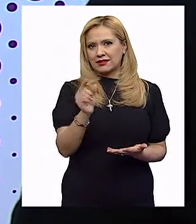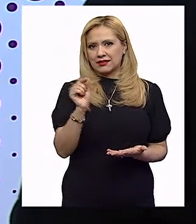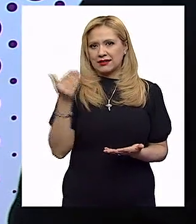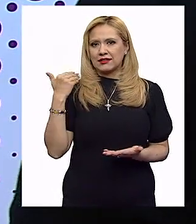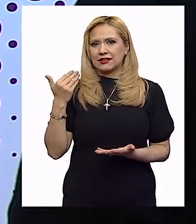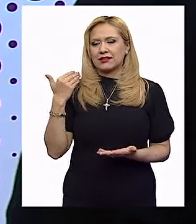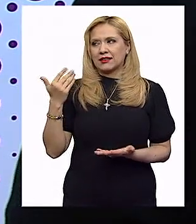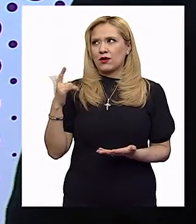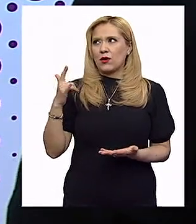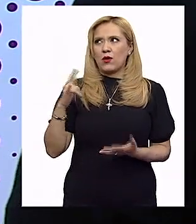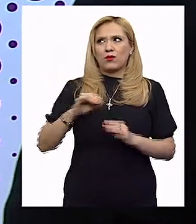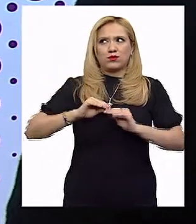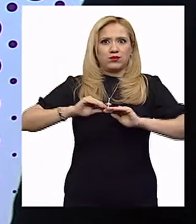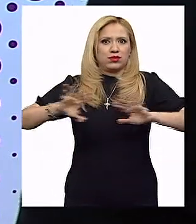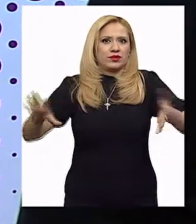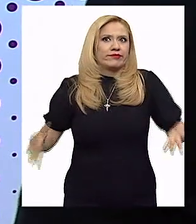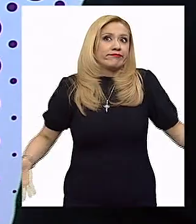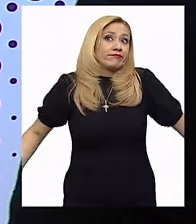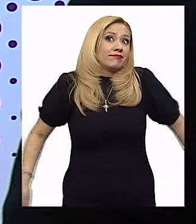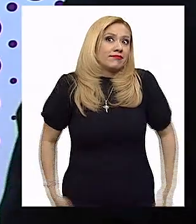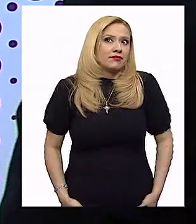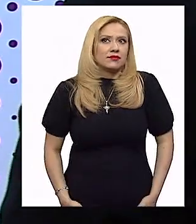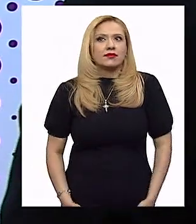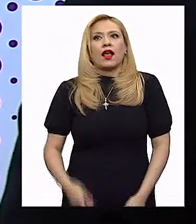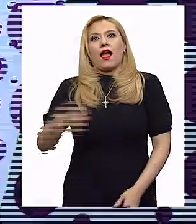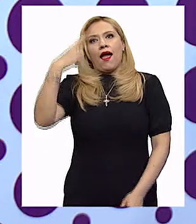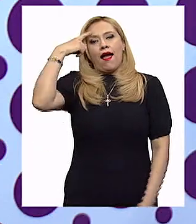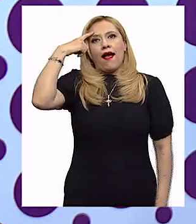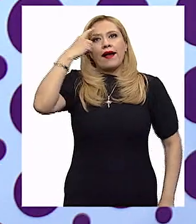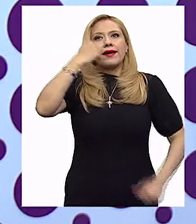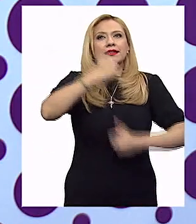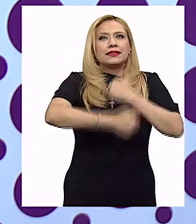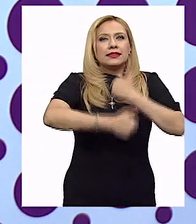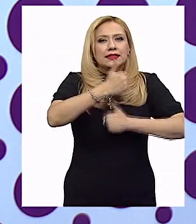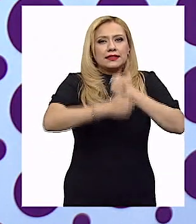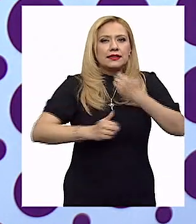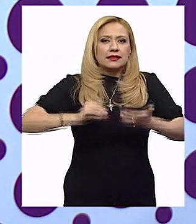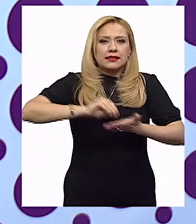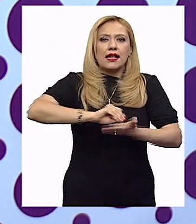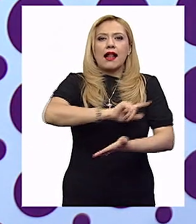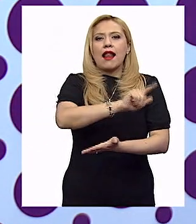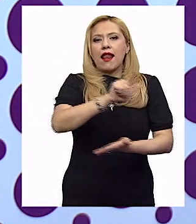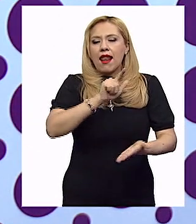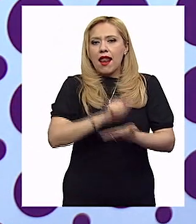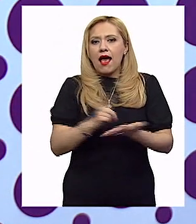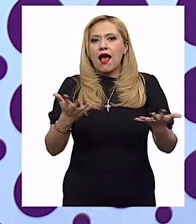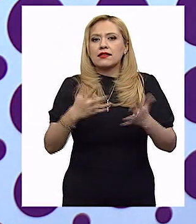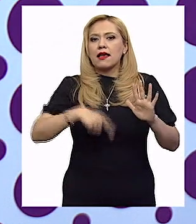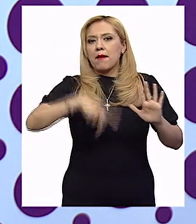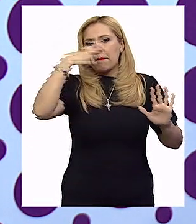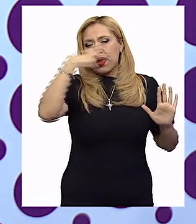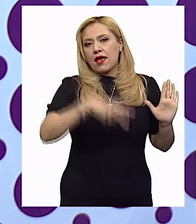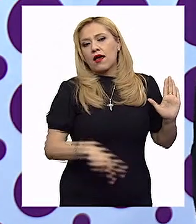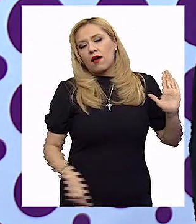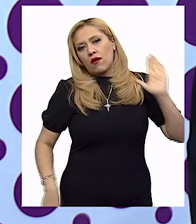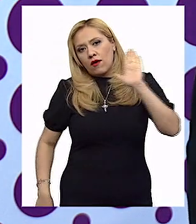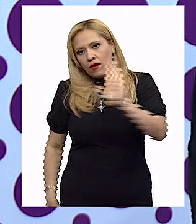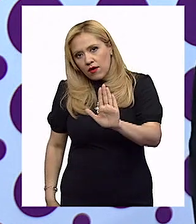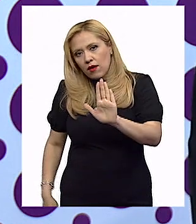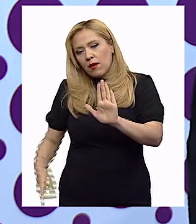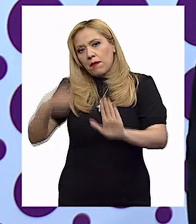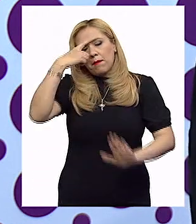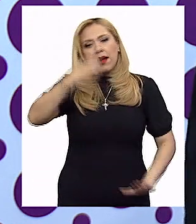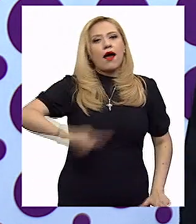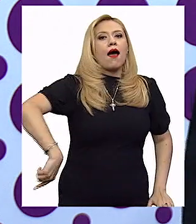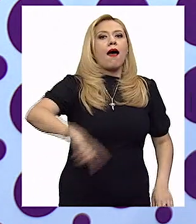julio, pues lo que hemos de hacer es intentar legislar, crear esta figura en México, crear esta figura para que las